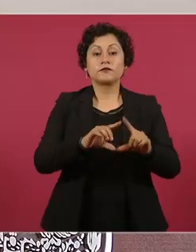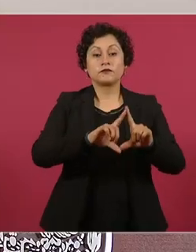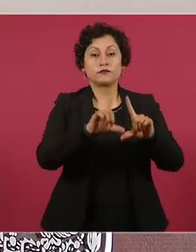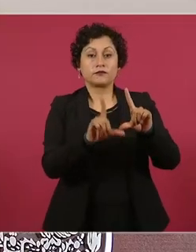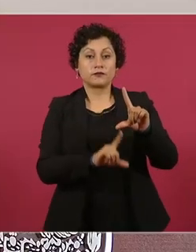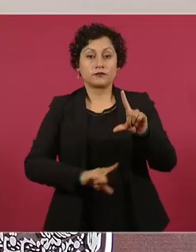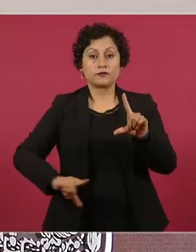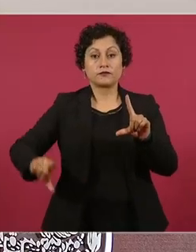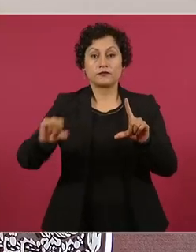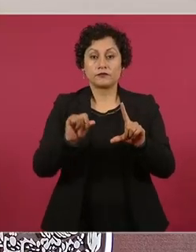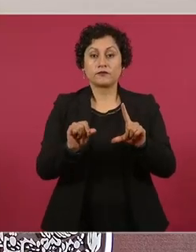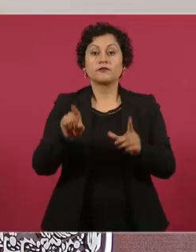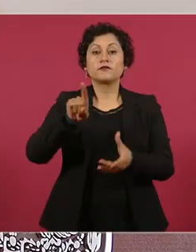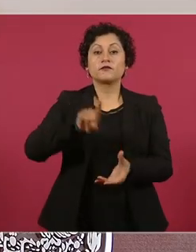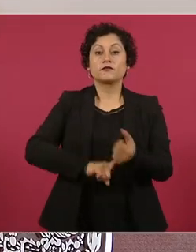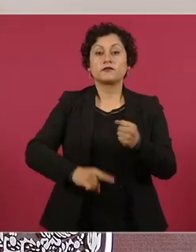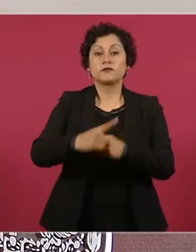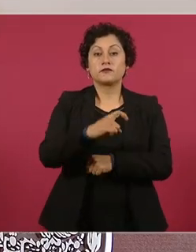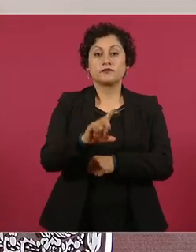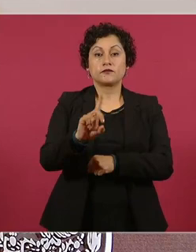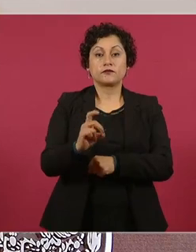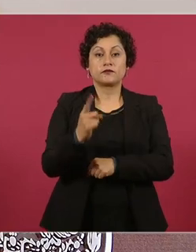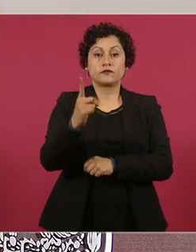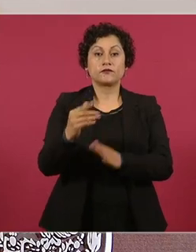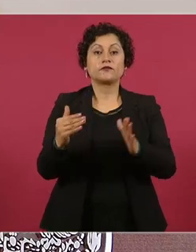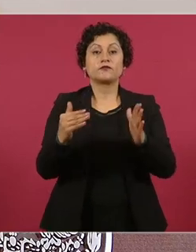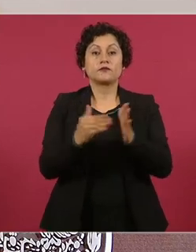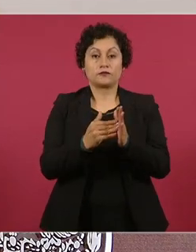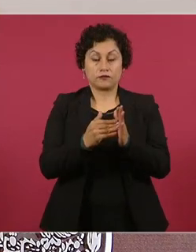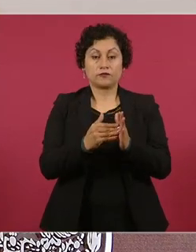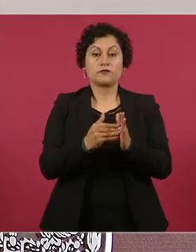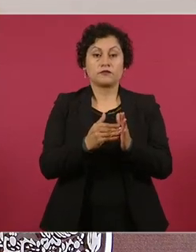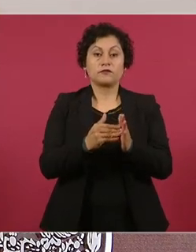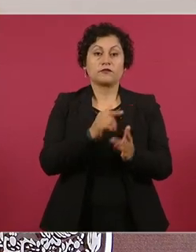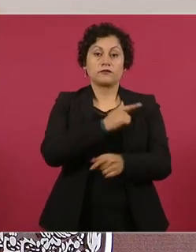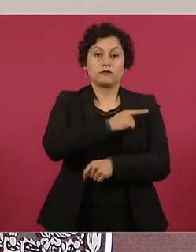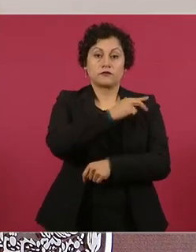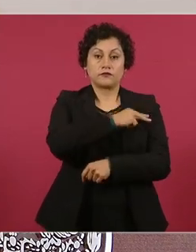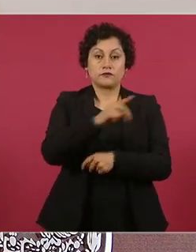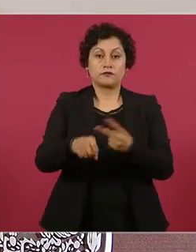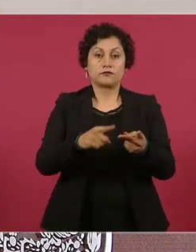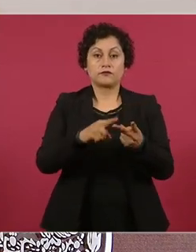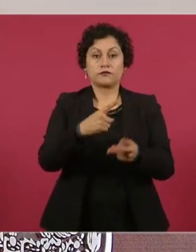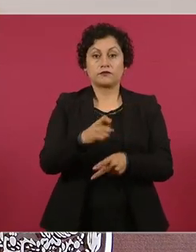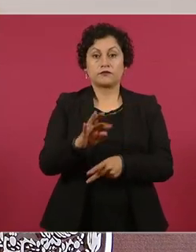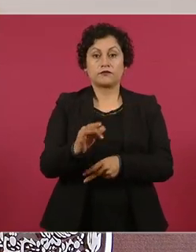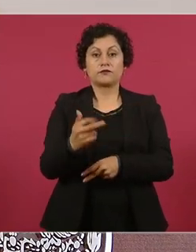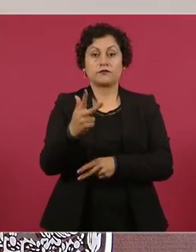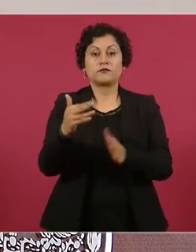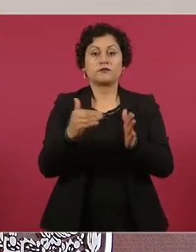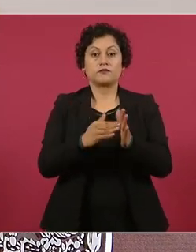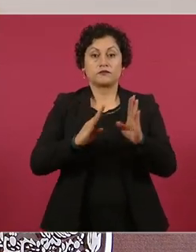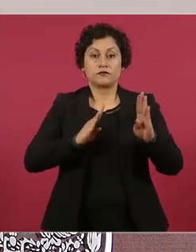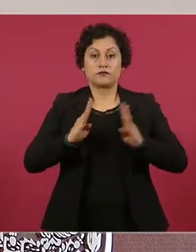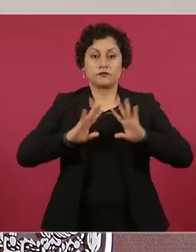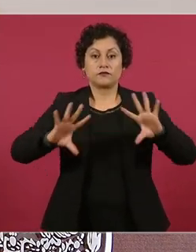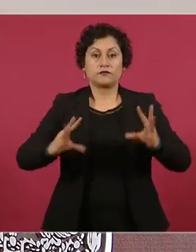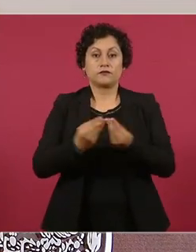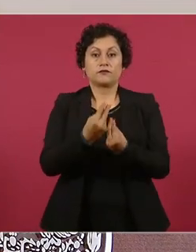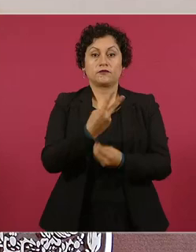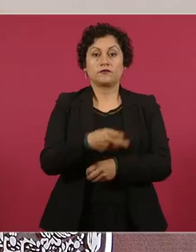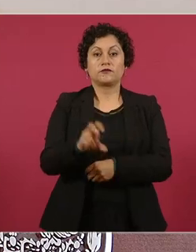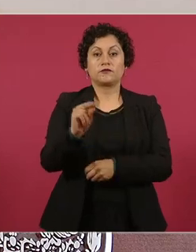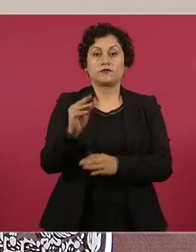de 131 mil elementos de la Guardia Nacional, 148 mil de Fuerzas Armadas, ha sido un total de 280 mil